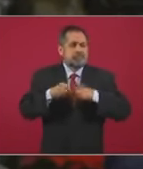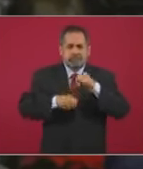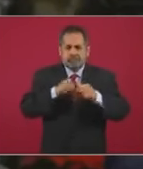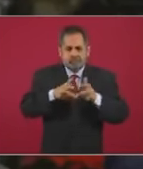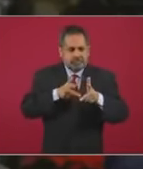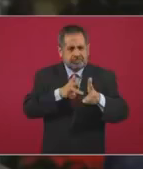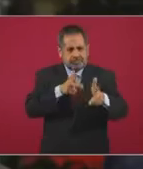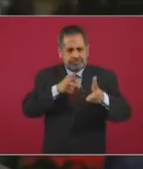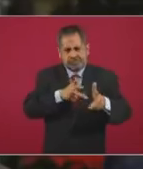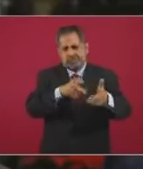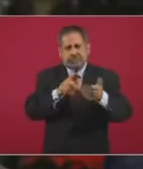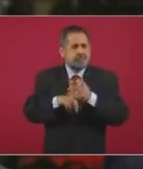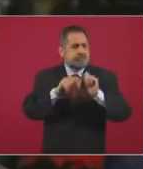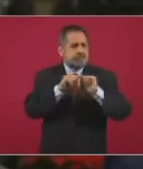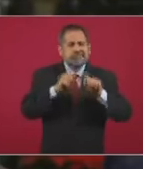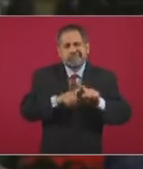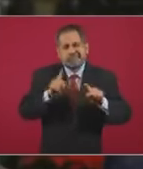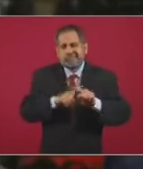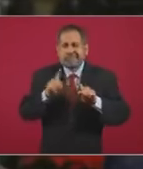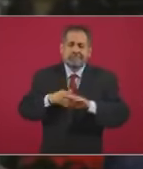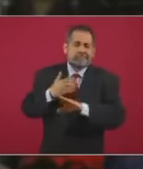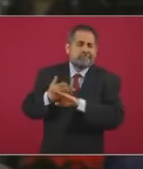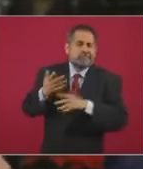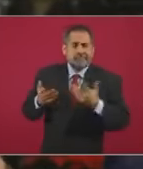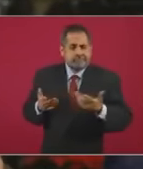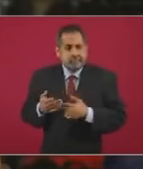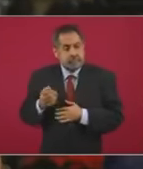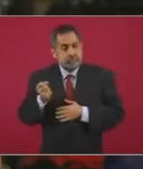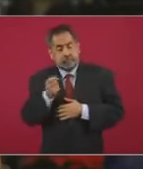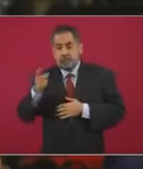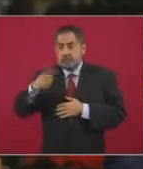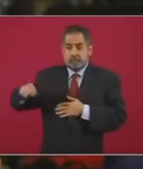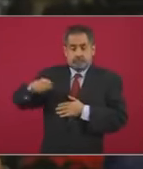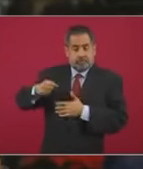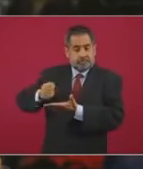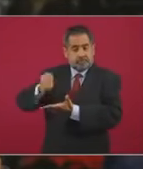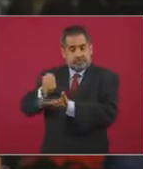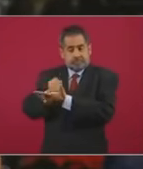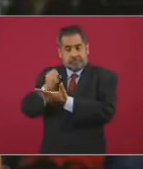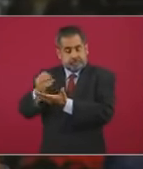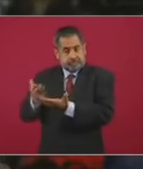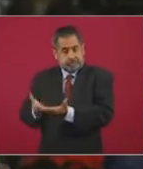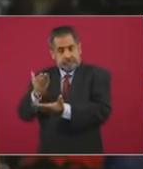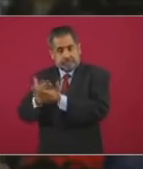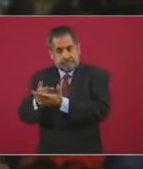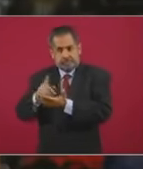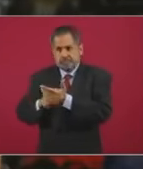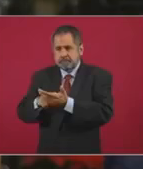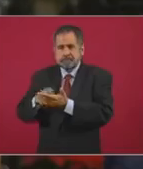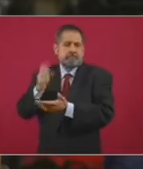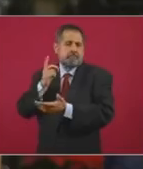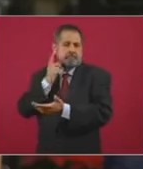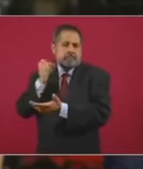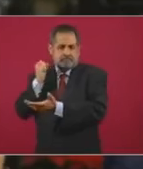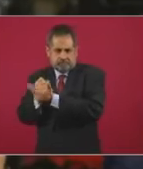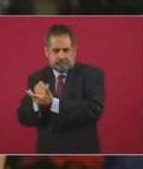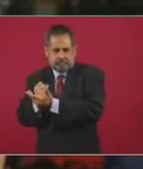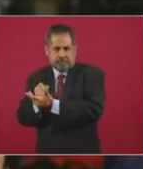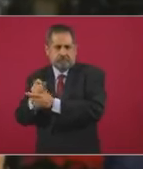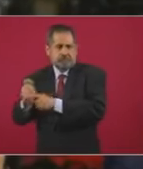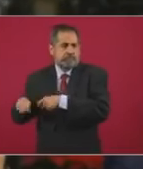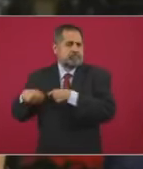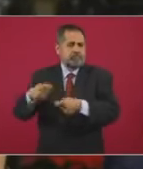ciclistas, de arte, porque así como se aprobó este dictamen que se convierte en minuta al enviarla a la Cámara